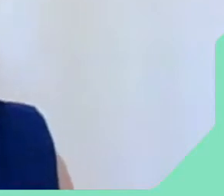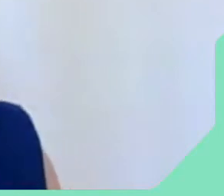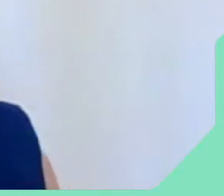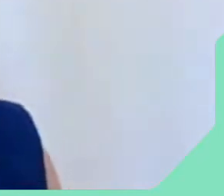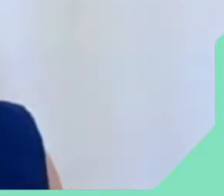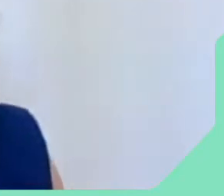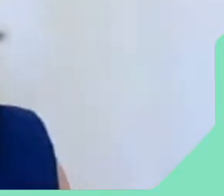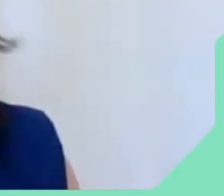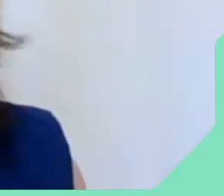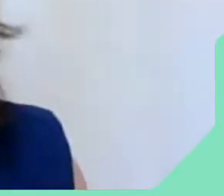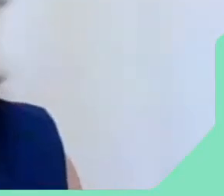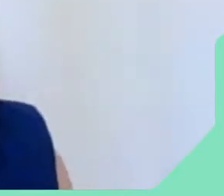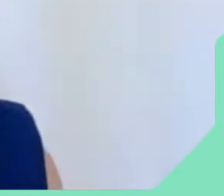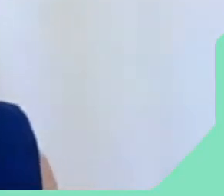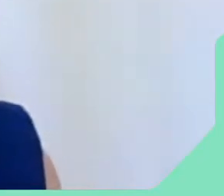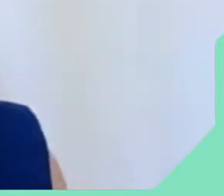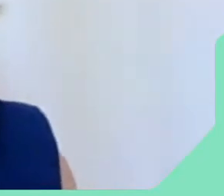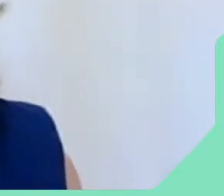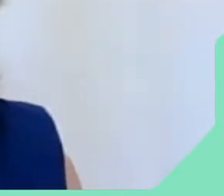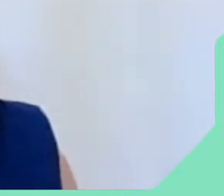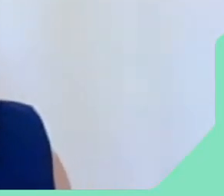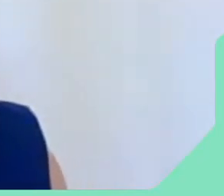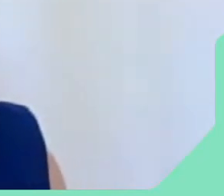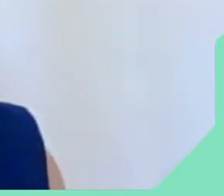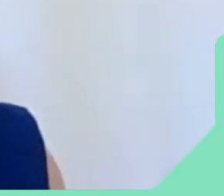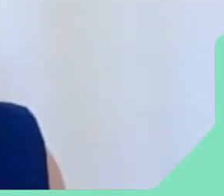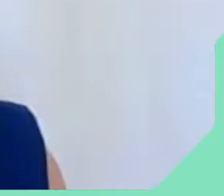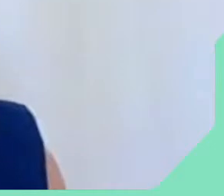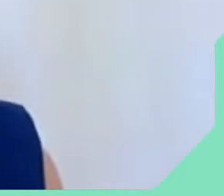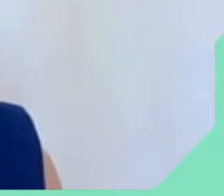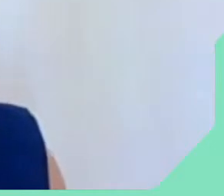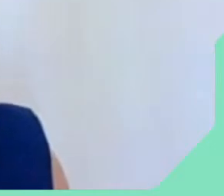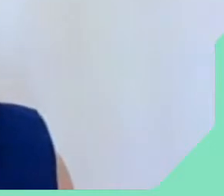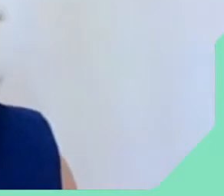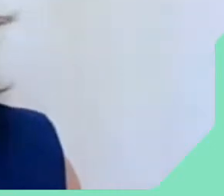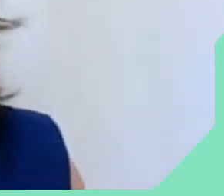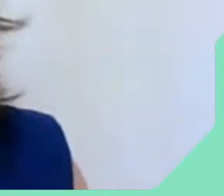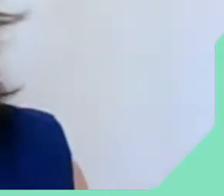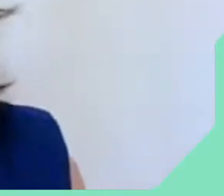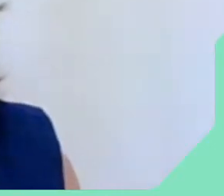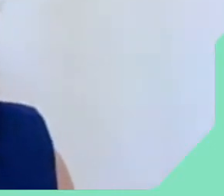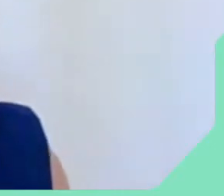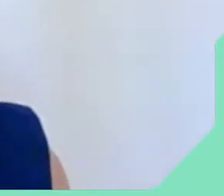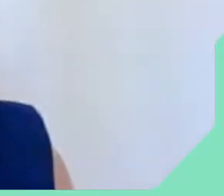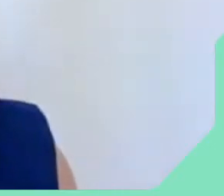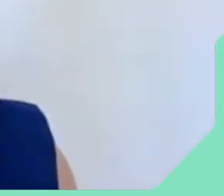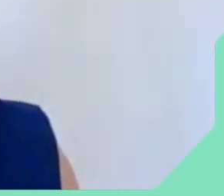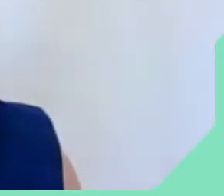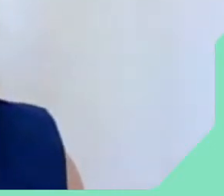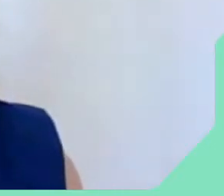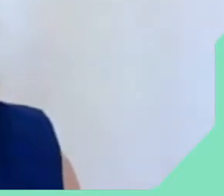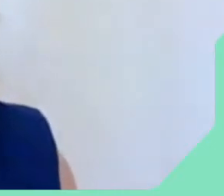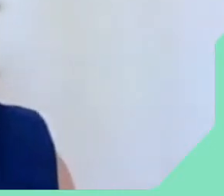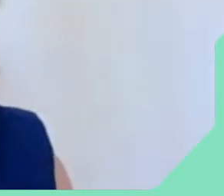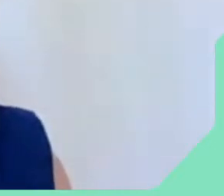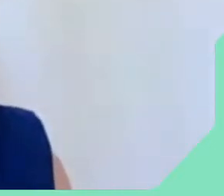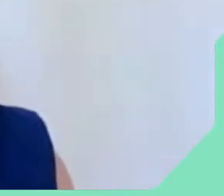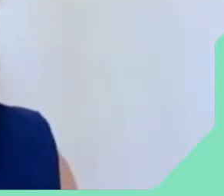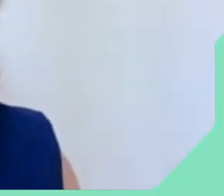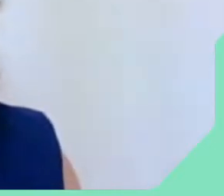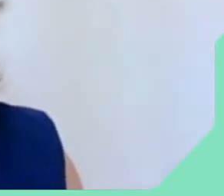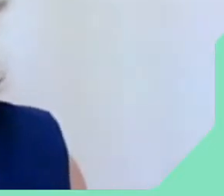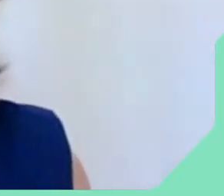en realidad bioquímica, especialista, Natalia Andrea Serrano. Natalia además es directora